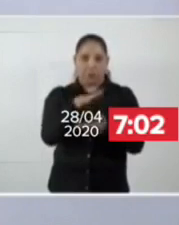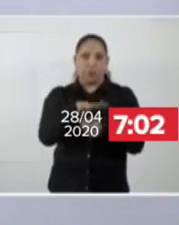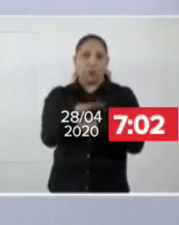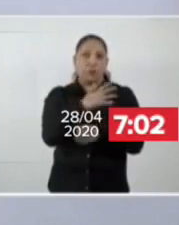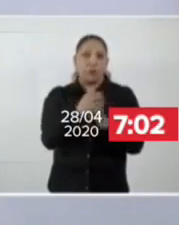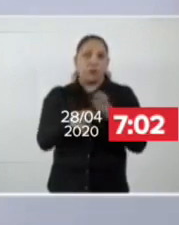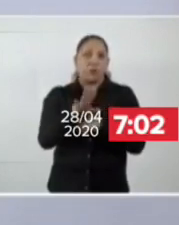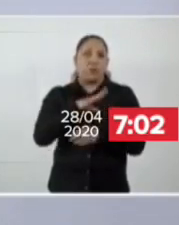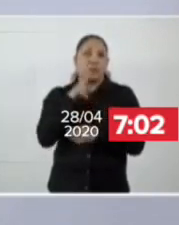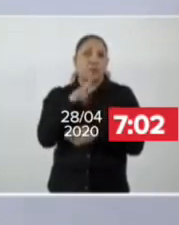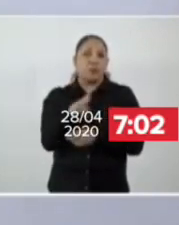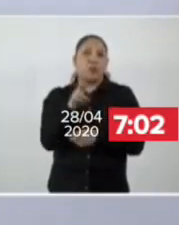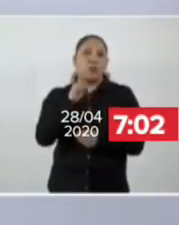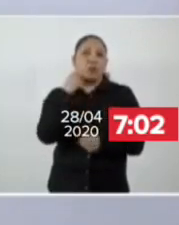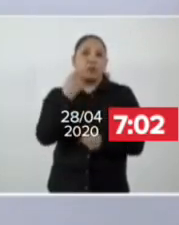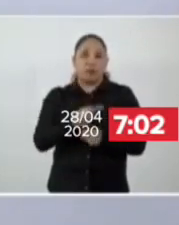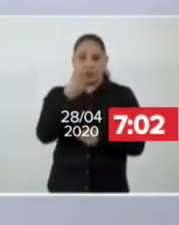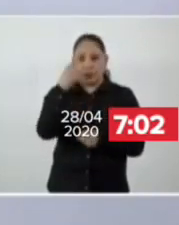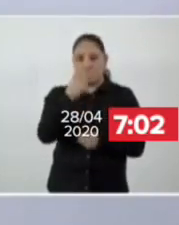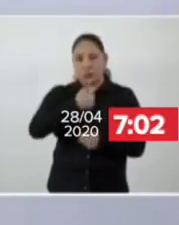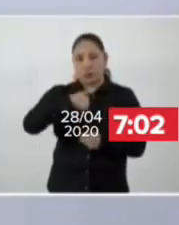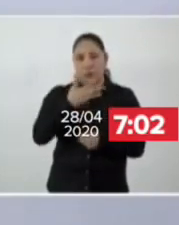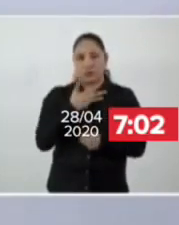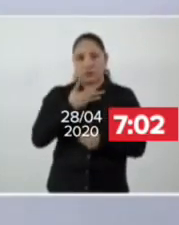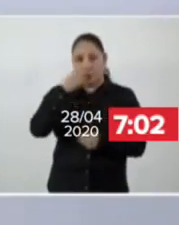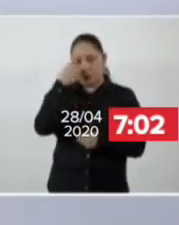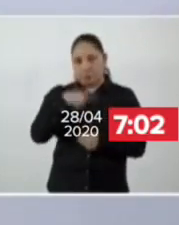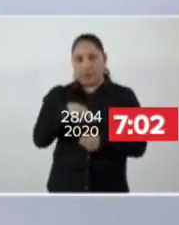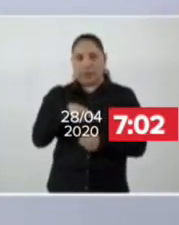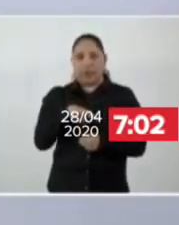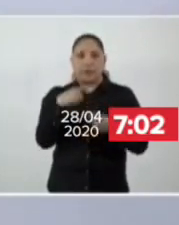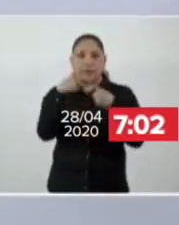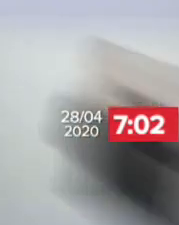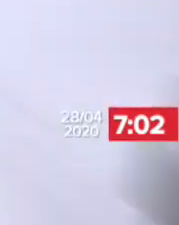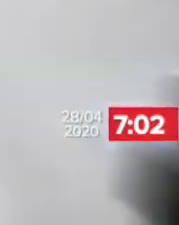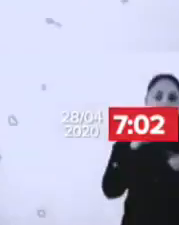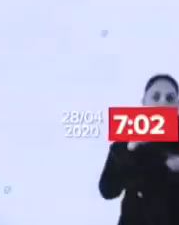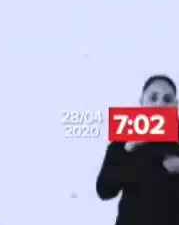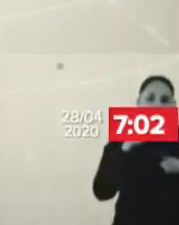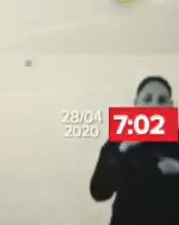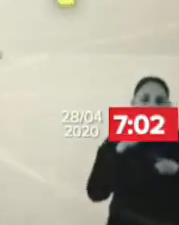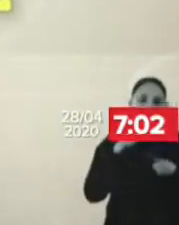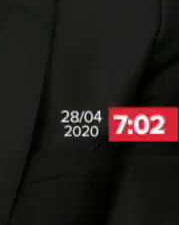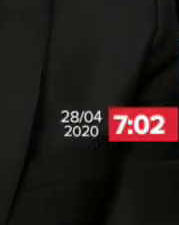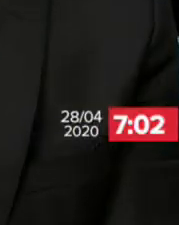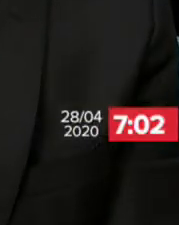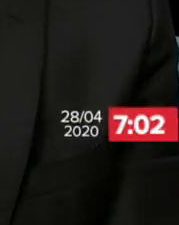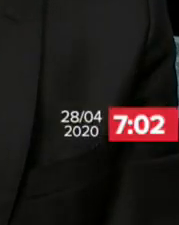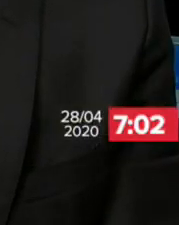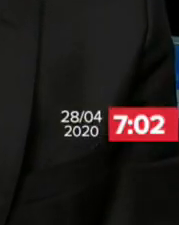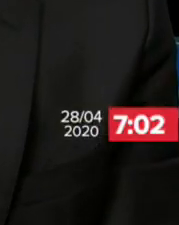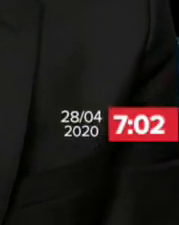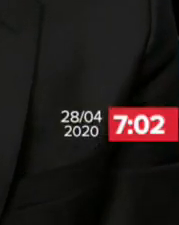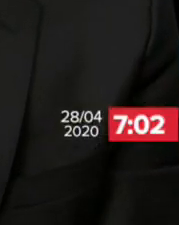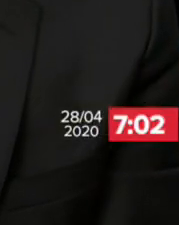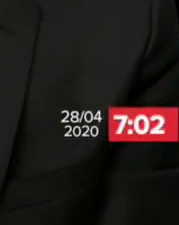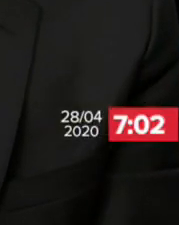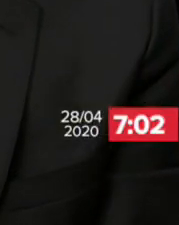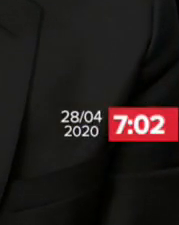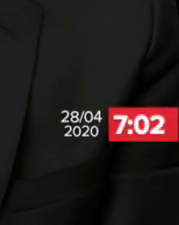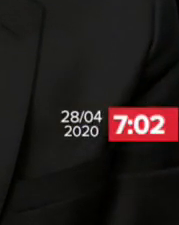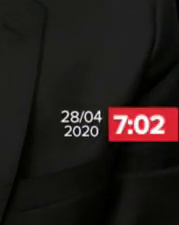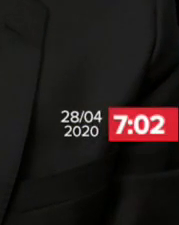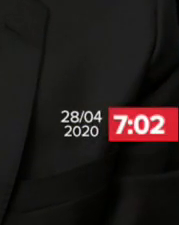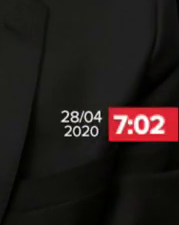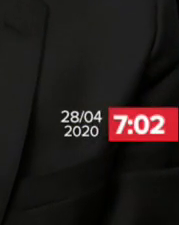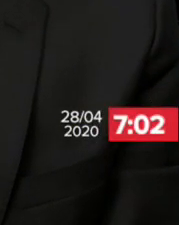con la posibilidad que tenemos de reasignar recursos dada la emergencia. Y a través de sus redes sociales, Claudia